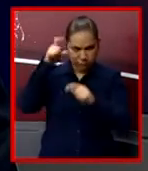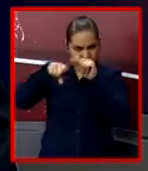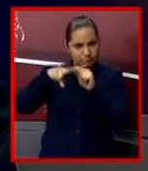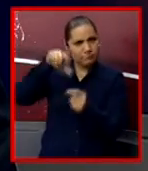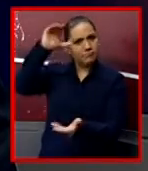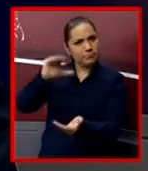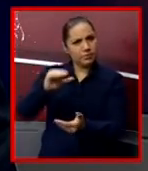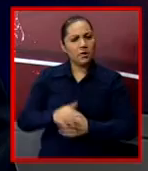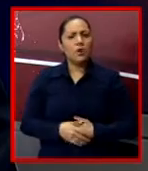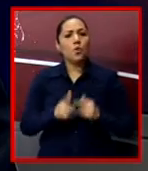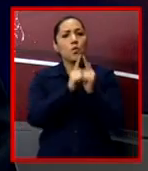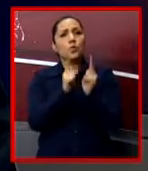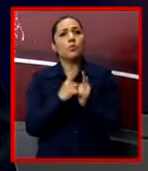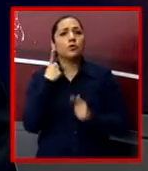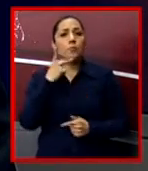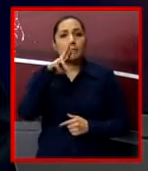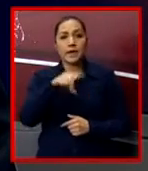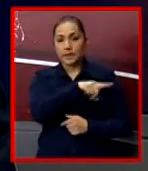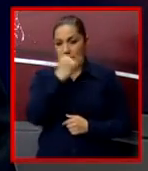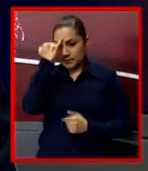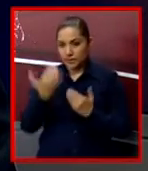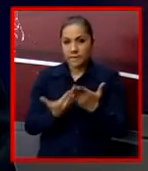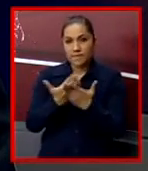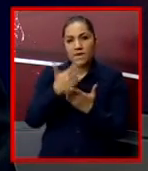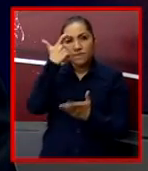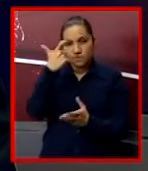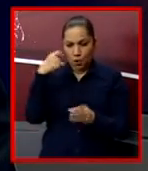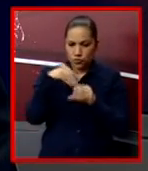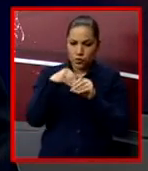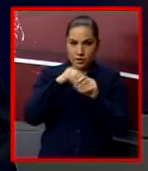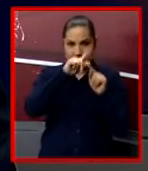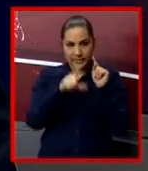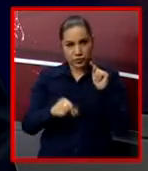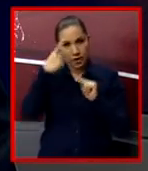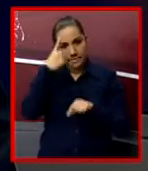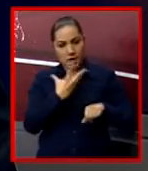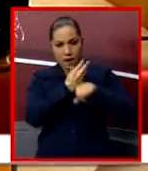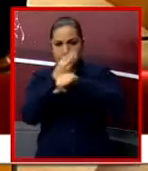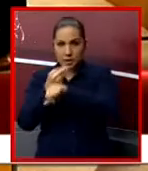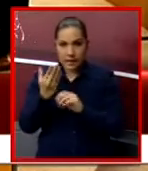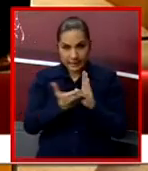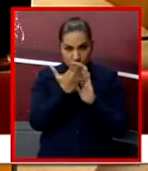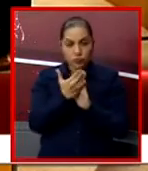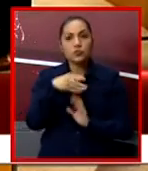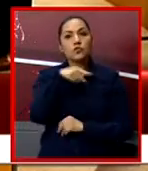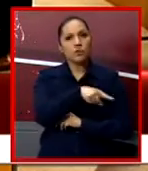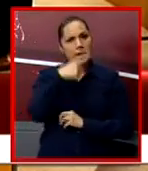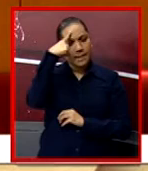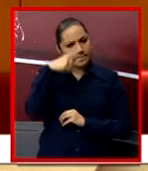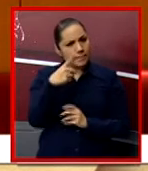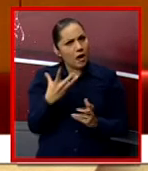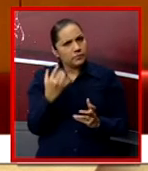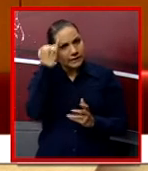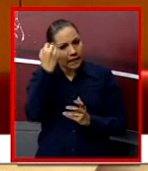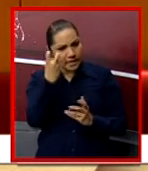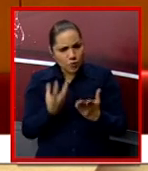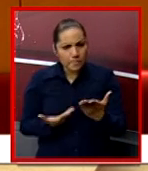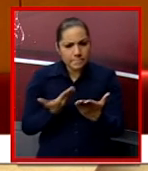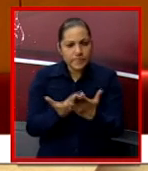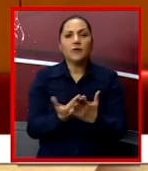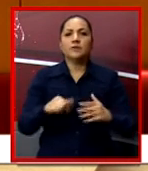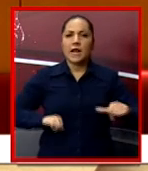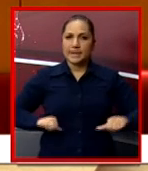del PRD propuso la creación de un Fondo Nacional de Reconstrucción y para ello dio a conocer una serie de acciones que impulsarán desde la